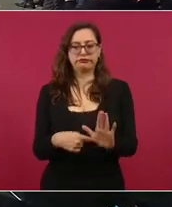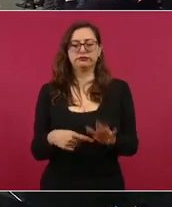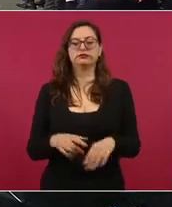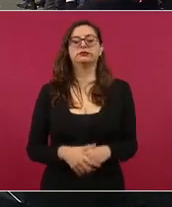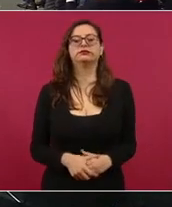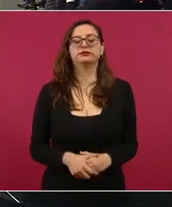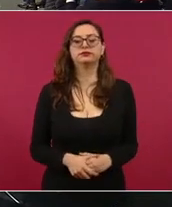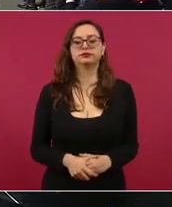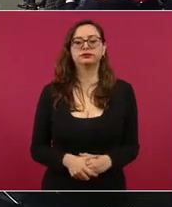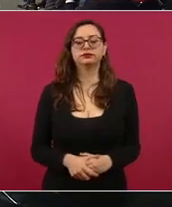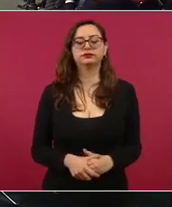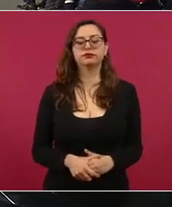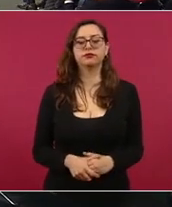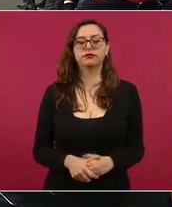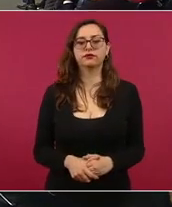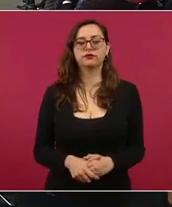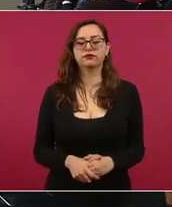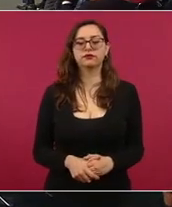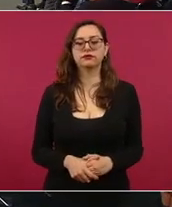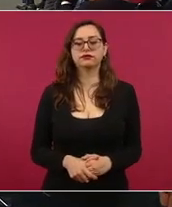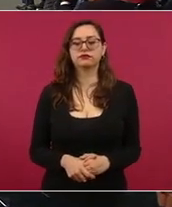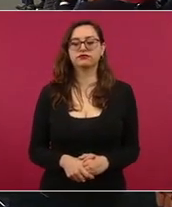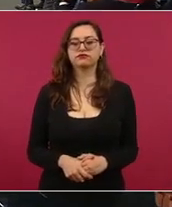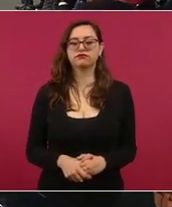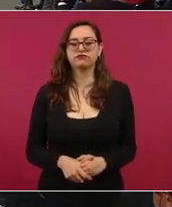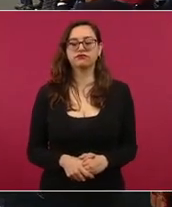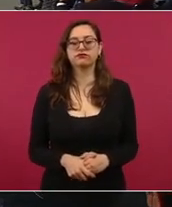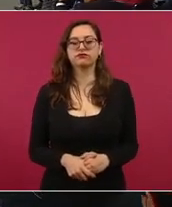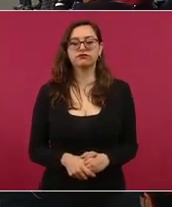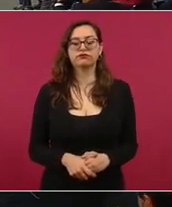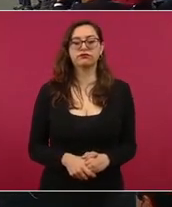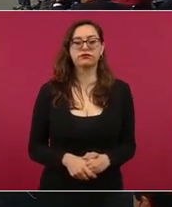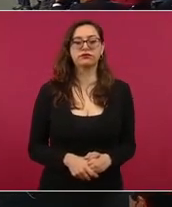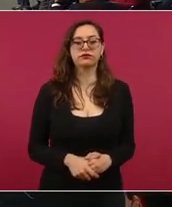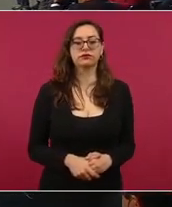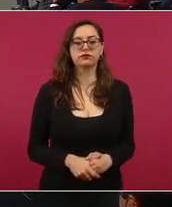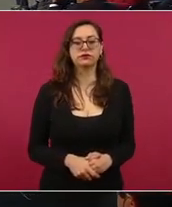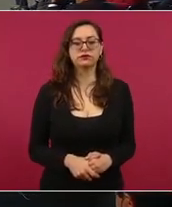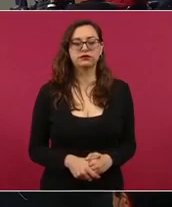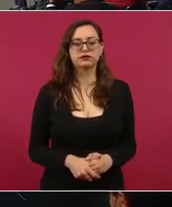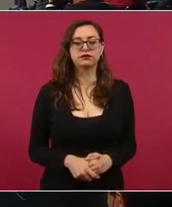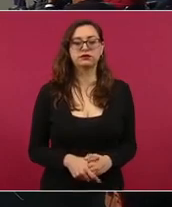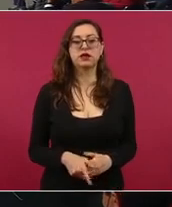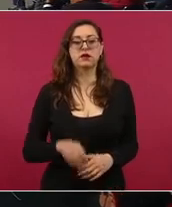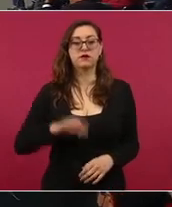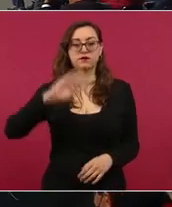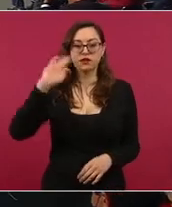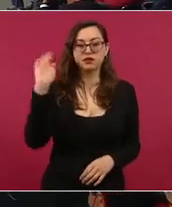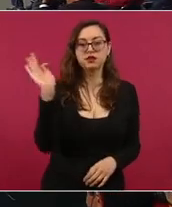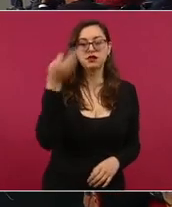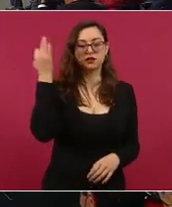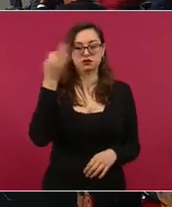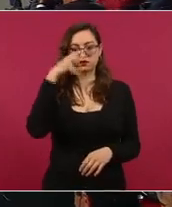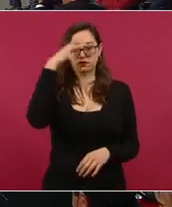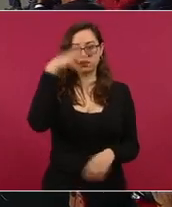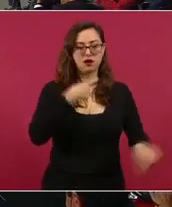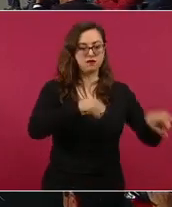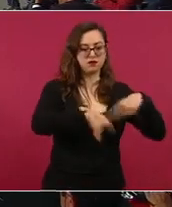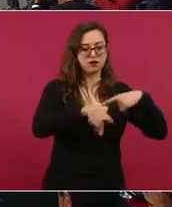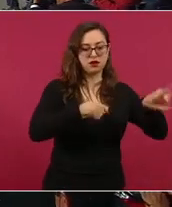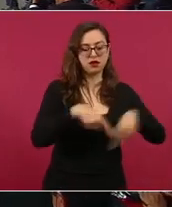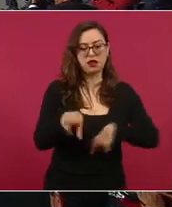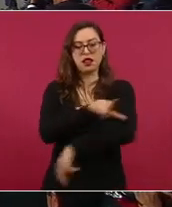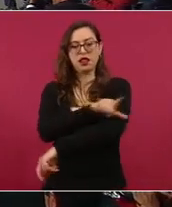coordinación con la Federación Mexicana de Fútbol y la Liga MX a partir de